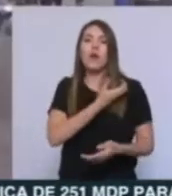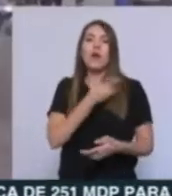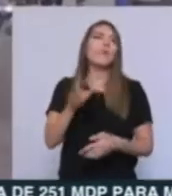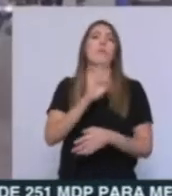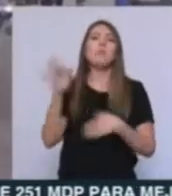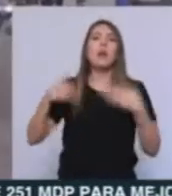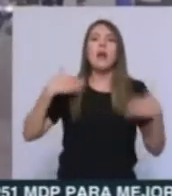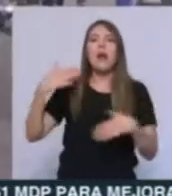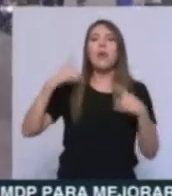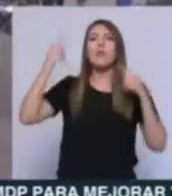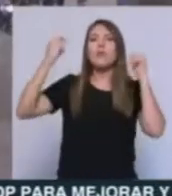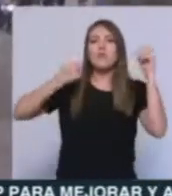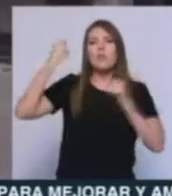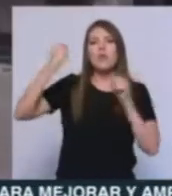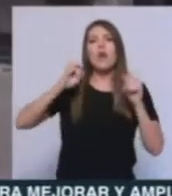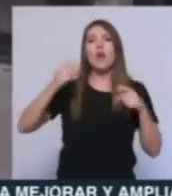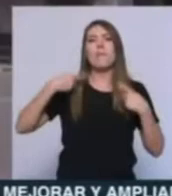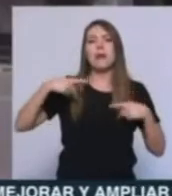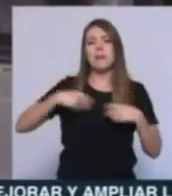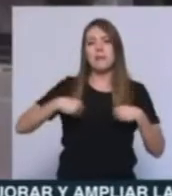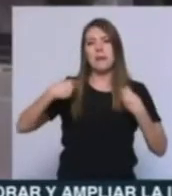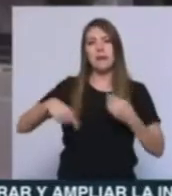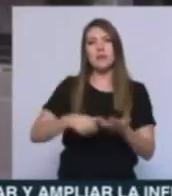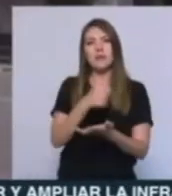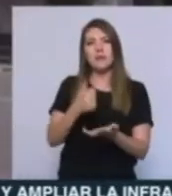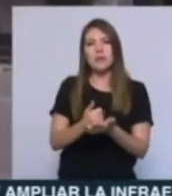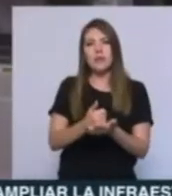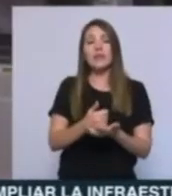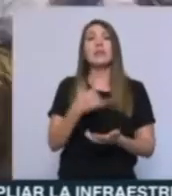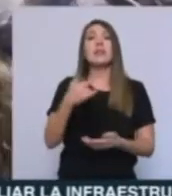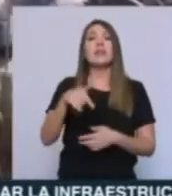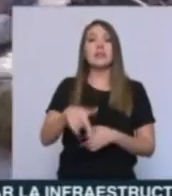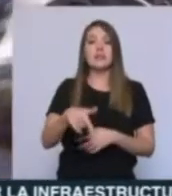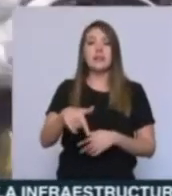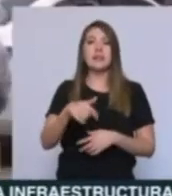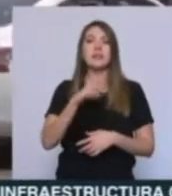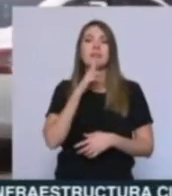capitalinos y turistas locales y extranjeros. Con imágenes de Jorge Barajas, Eric Pinto, 21 Noticias.